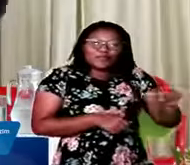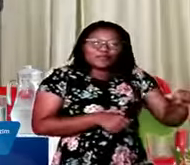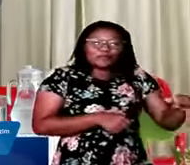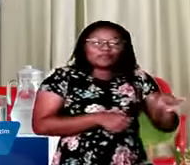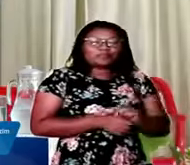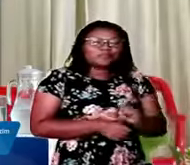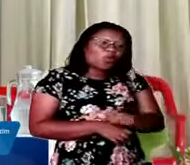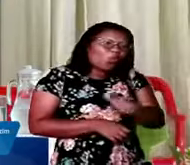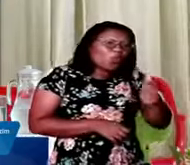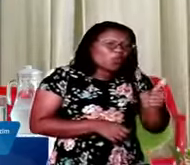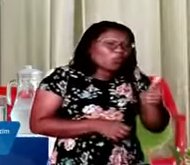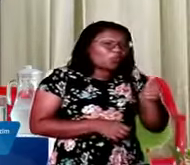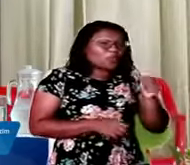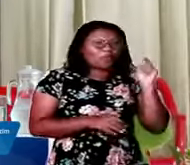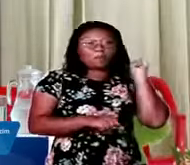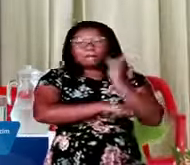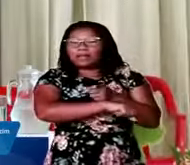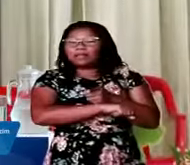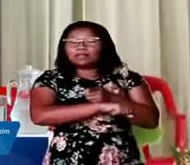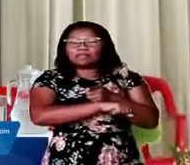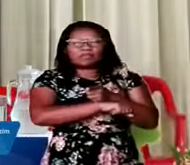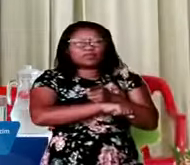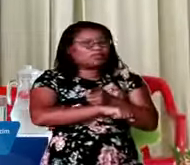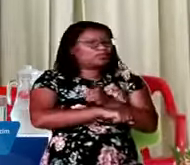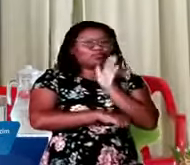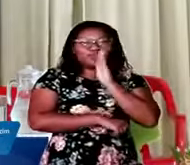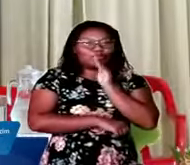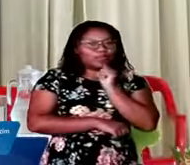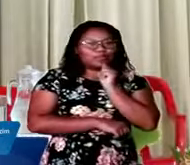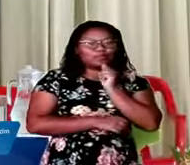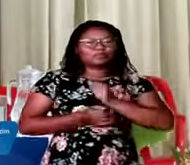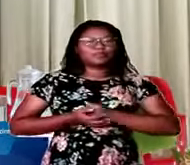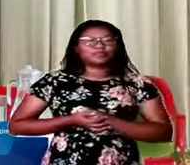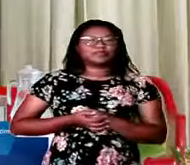otro mandamiento mayor que estos.